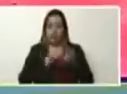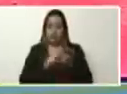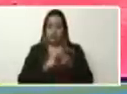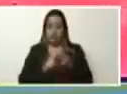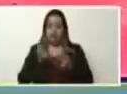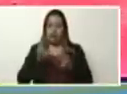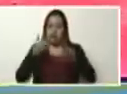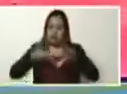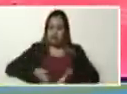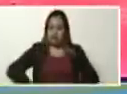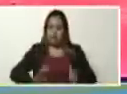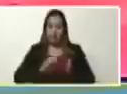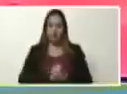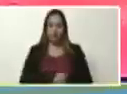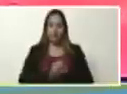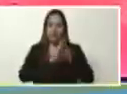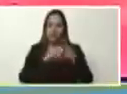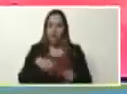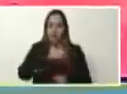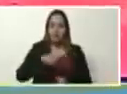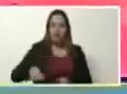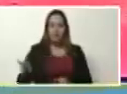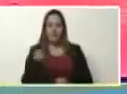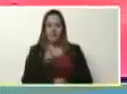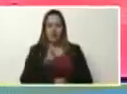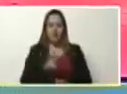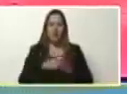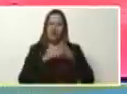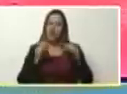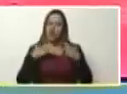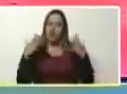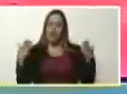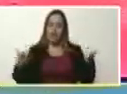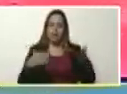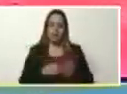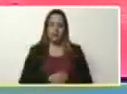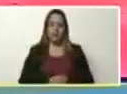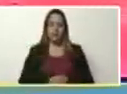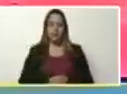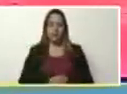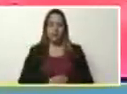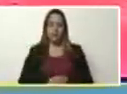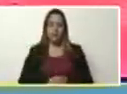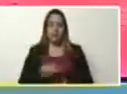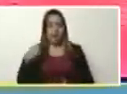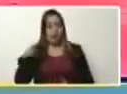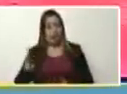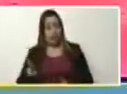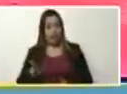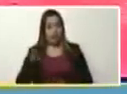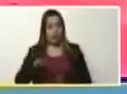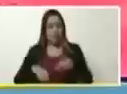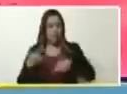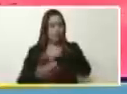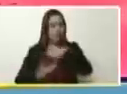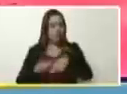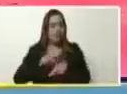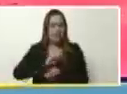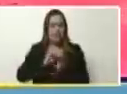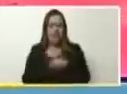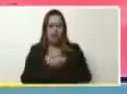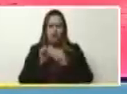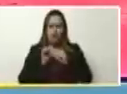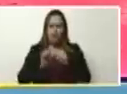renacimiento de todos los venezolanos, de todos los grandes, y el revolucionar, el cambio permanente de todo